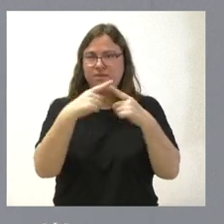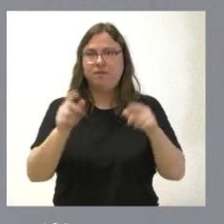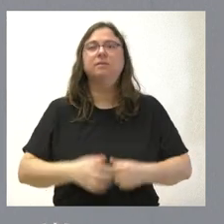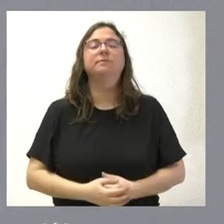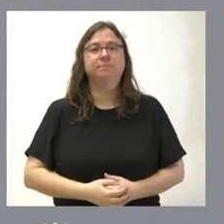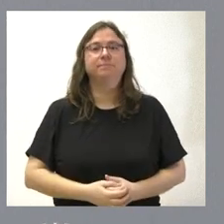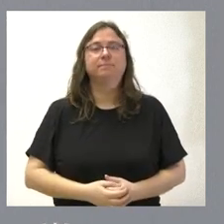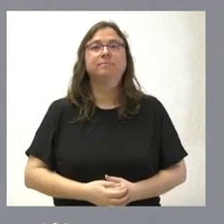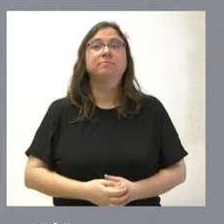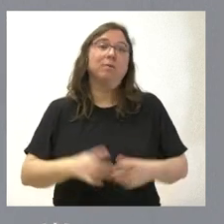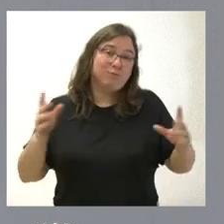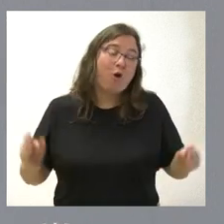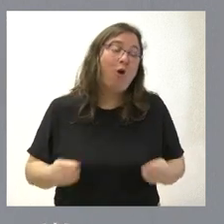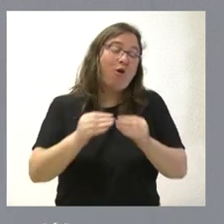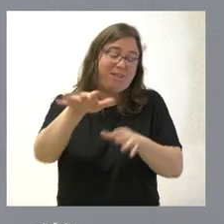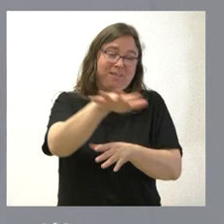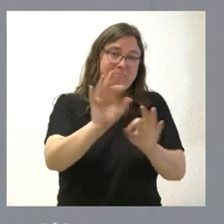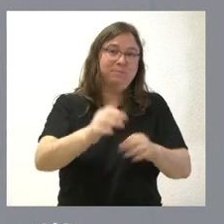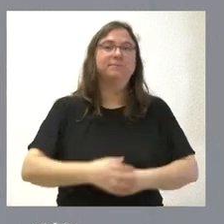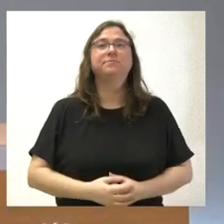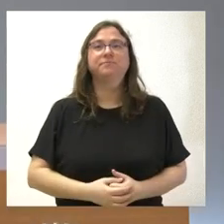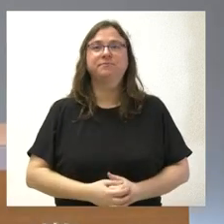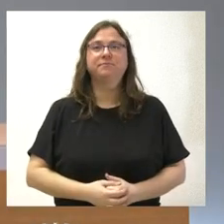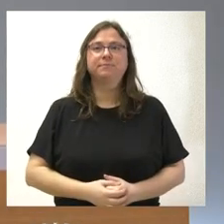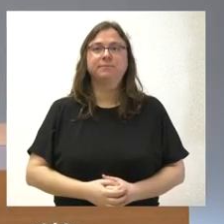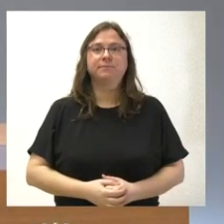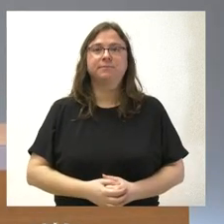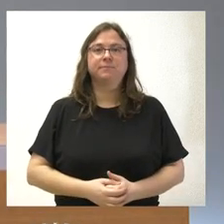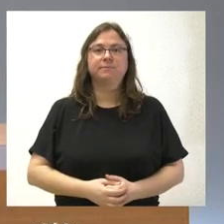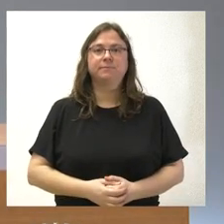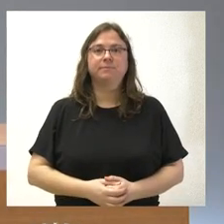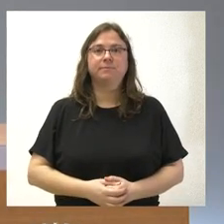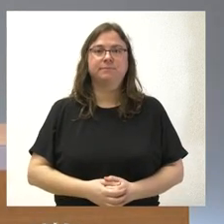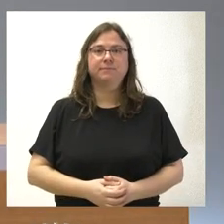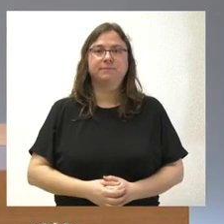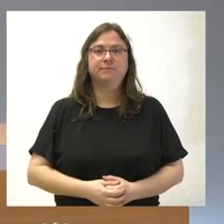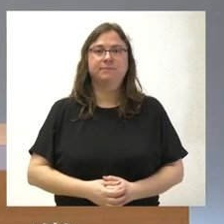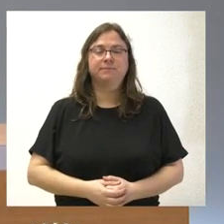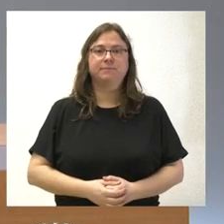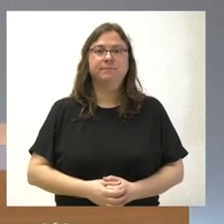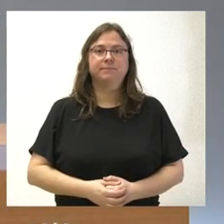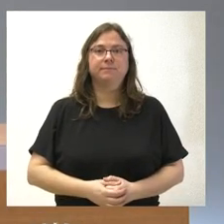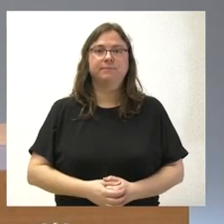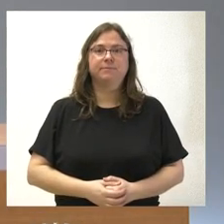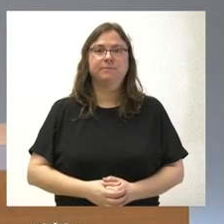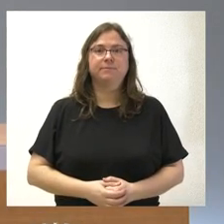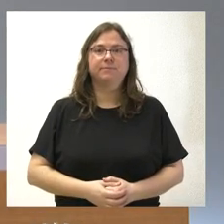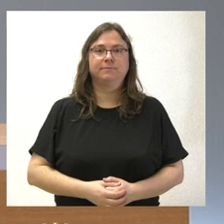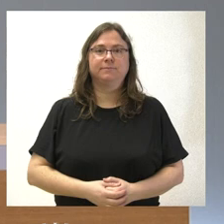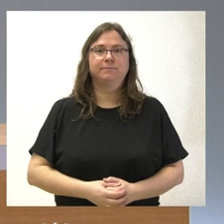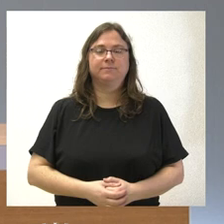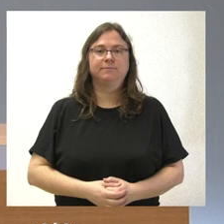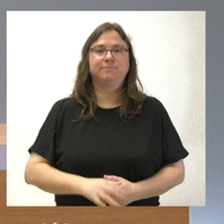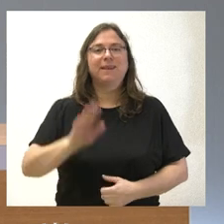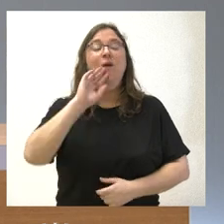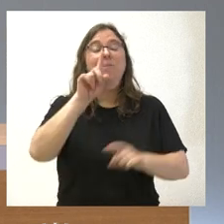misma realidad Aunque coinciden en el mismo espacio geográfico alguna pregunta más pues gracias a